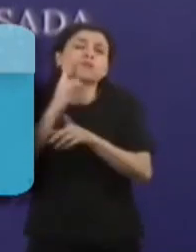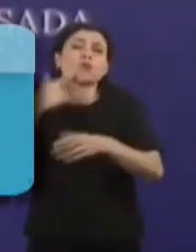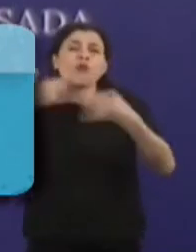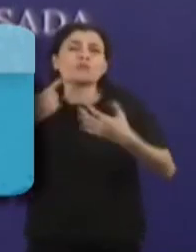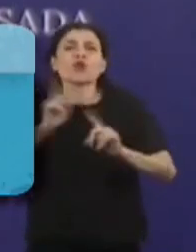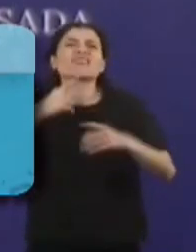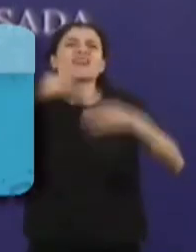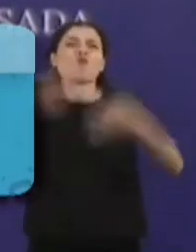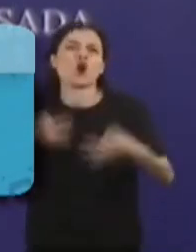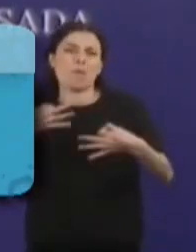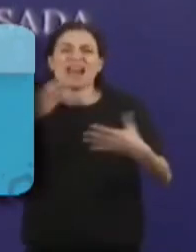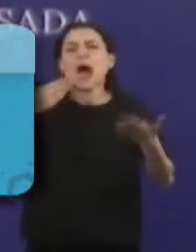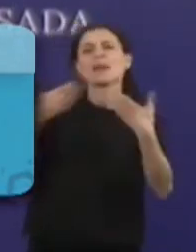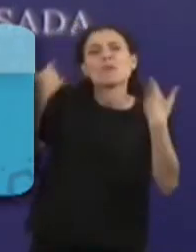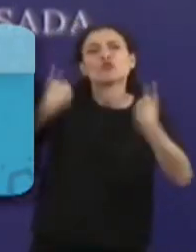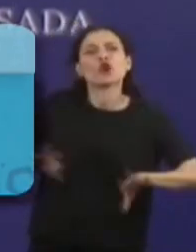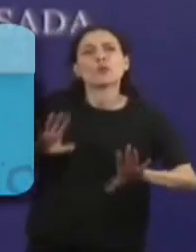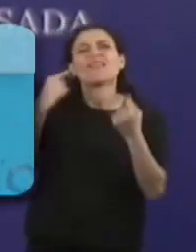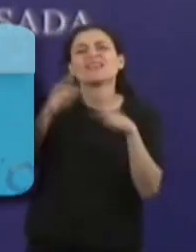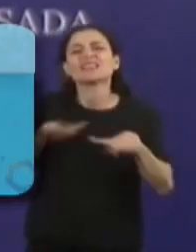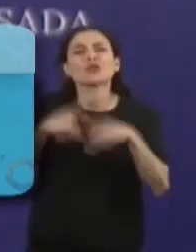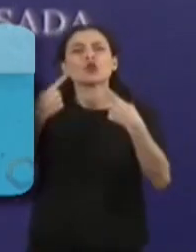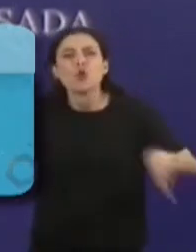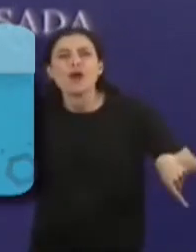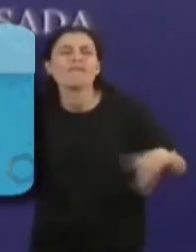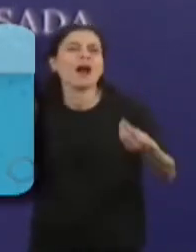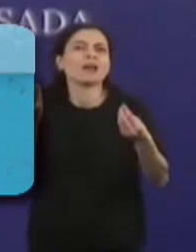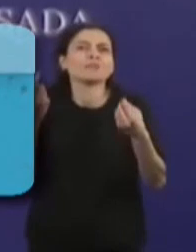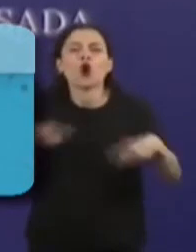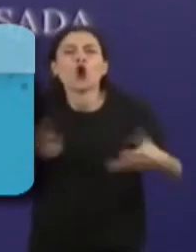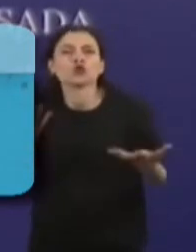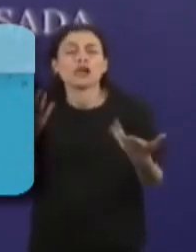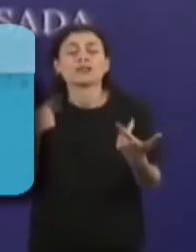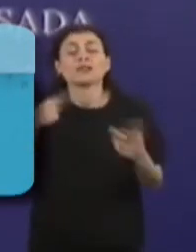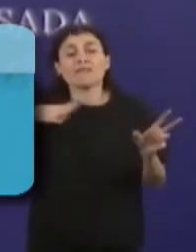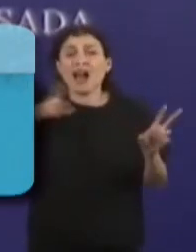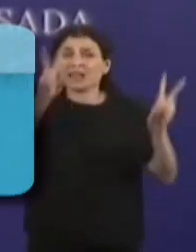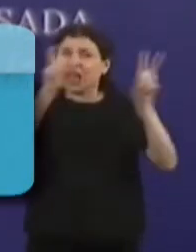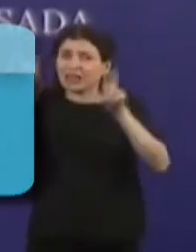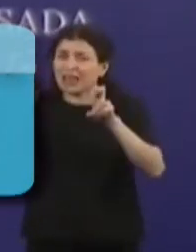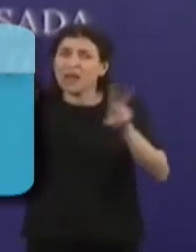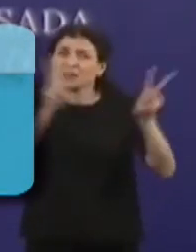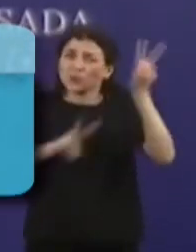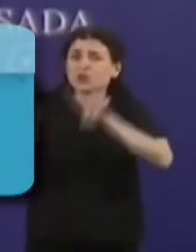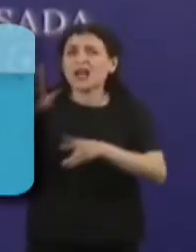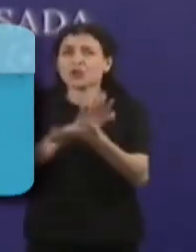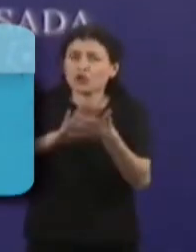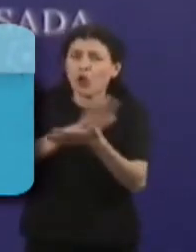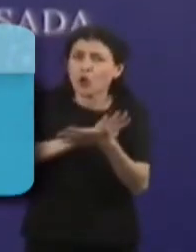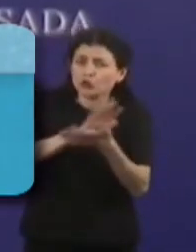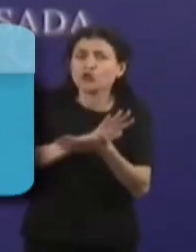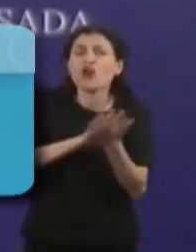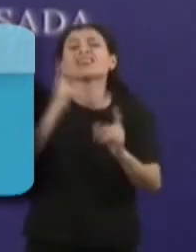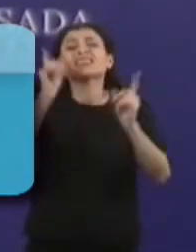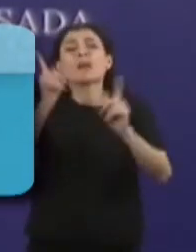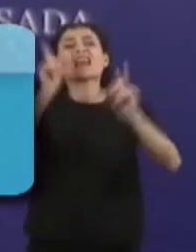para conversar un poco sobre esta situación nueva. Y yo creo que hay varios temas que vamos a ir descentralizando de las funciones